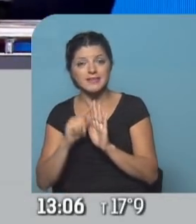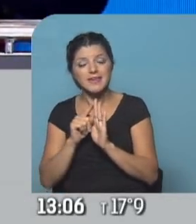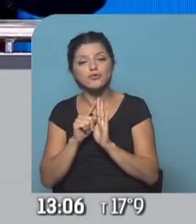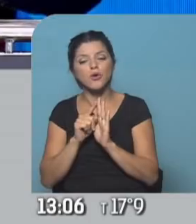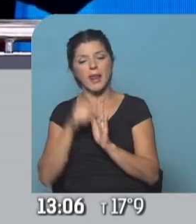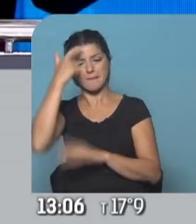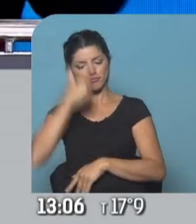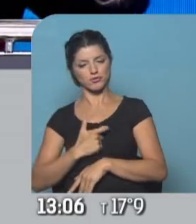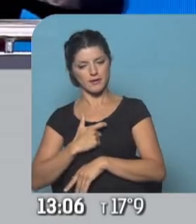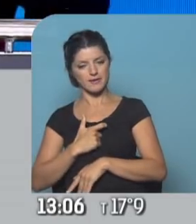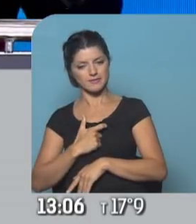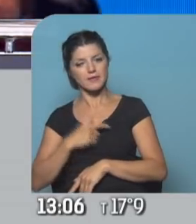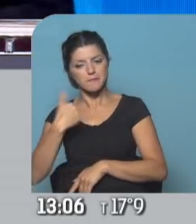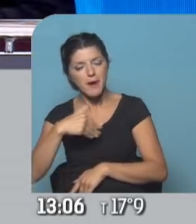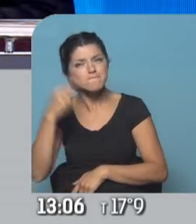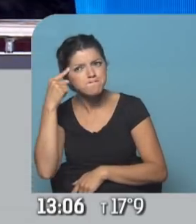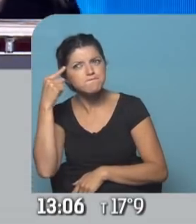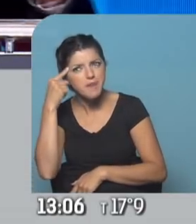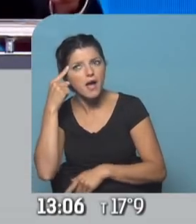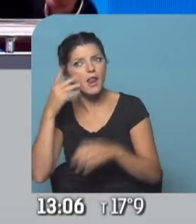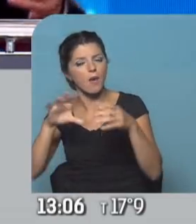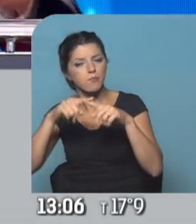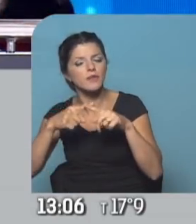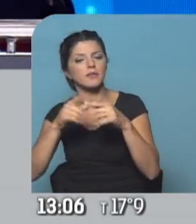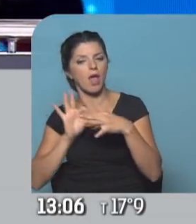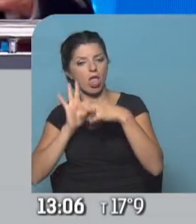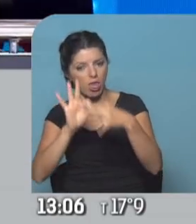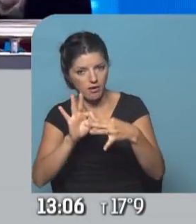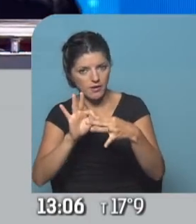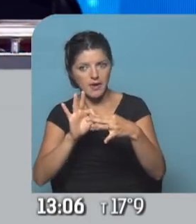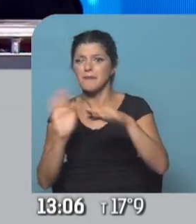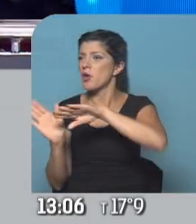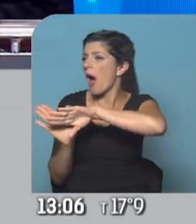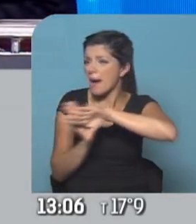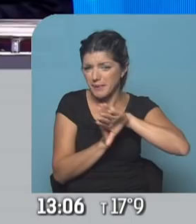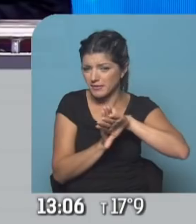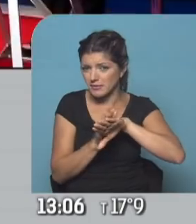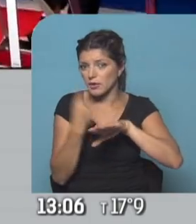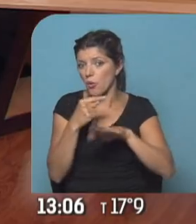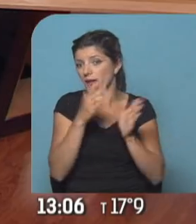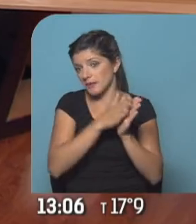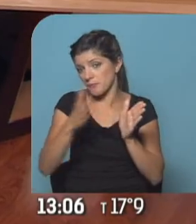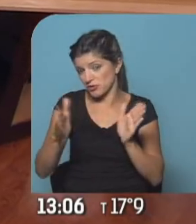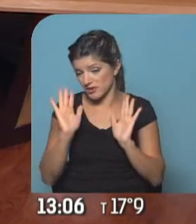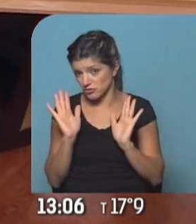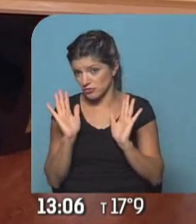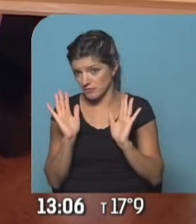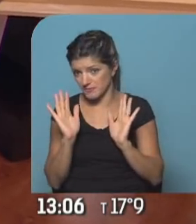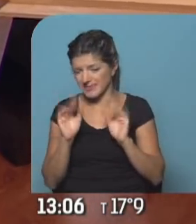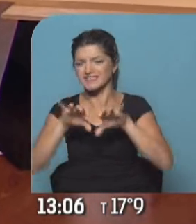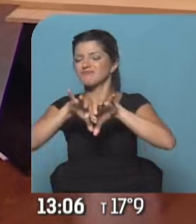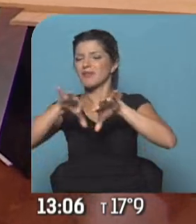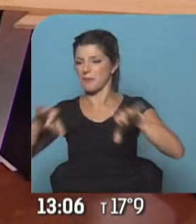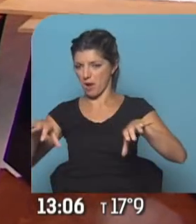ciudadano independientemente y no exclusivamente de cuál es el papel que tiene en el proceso productivo. En